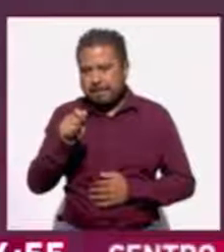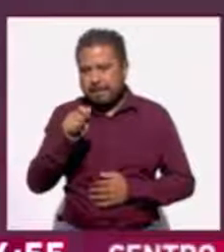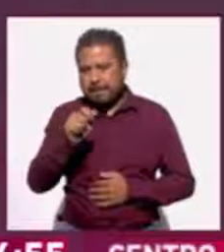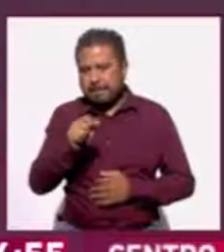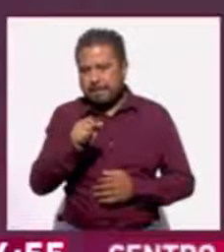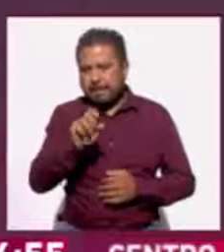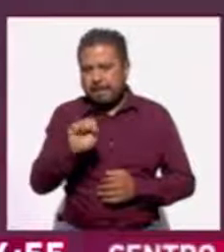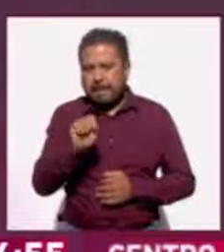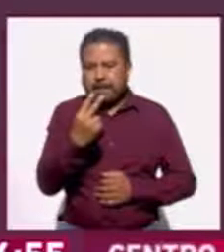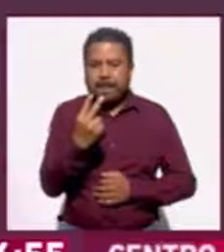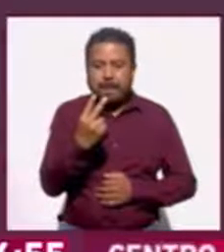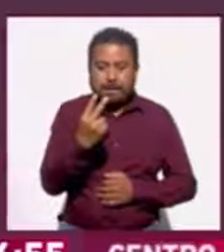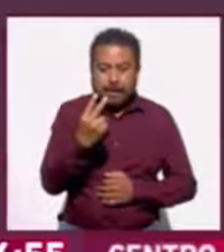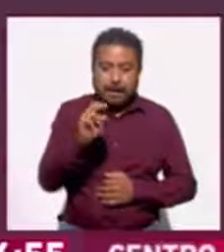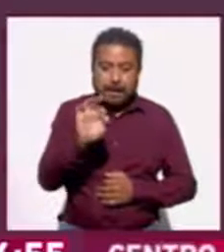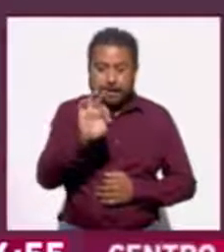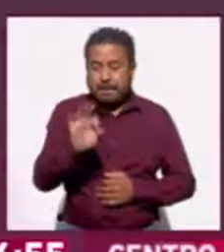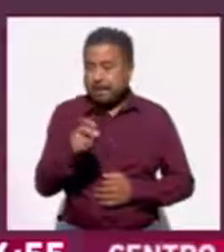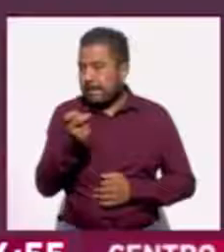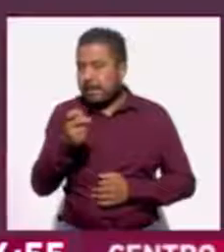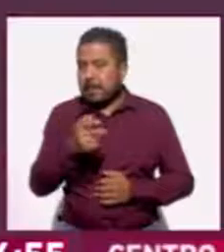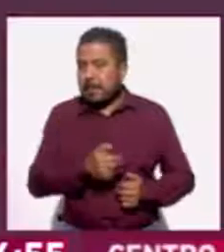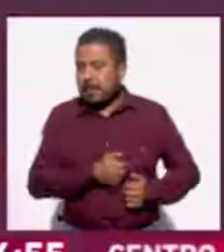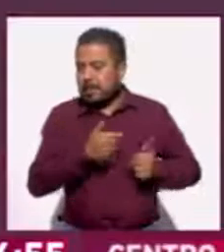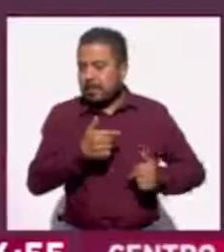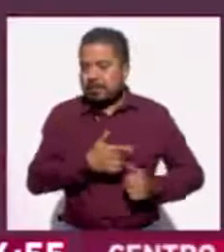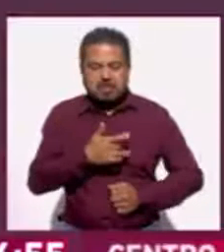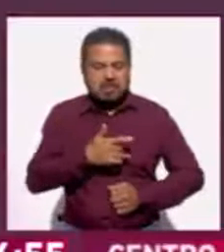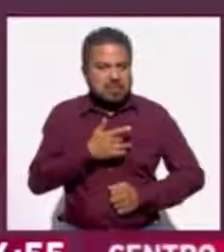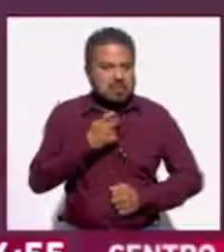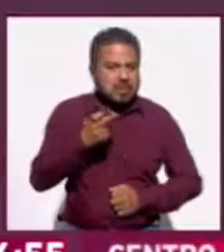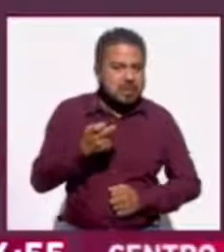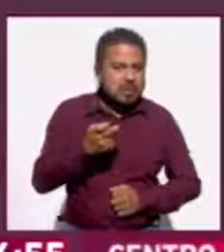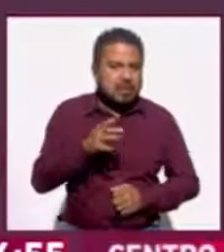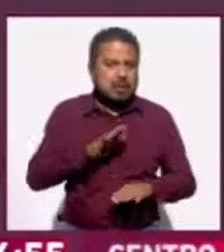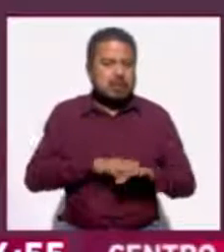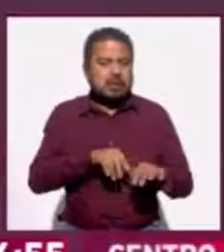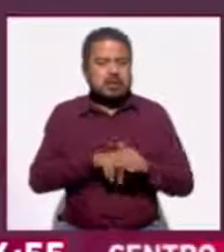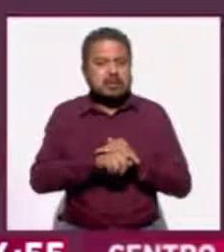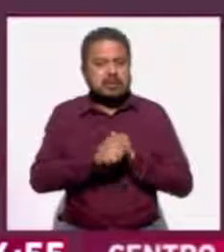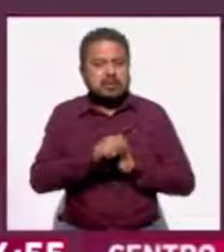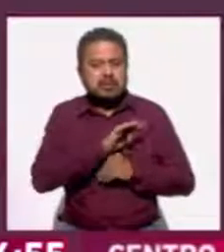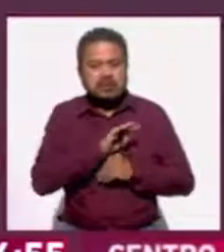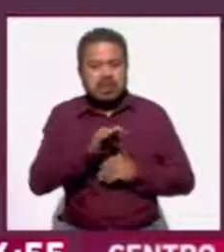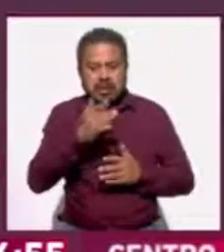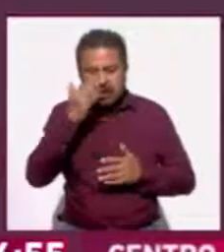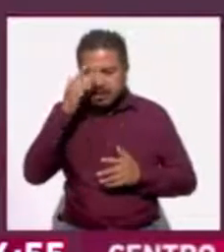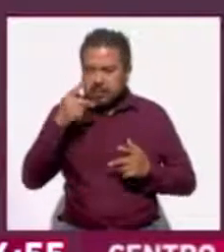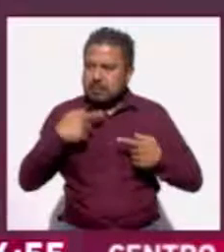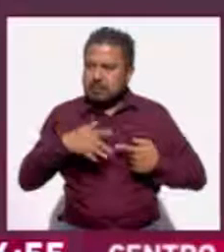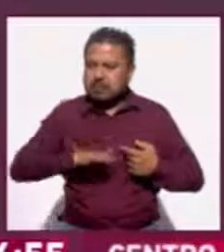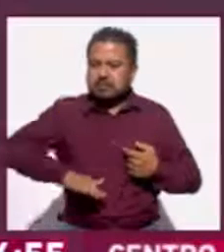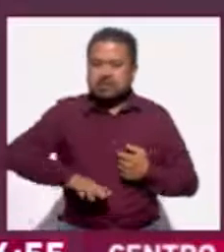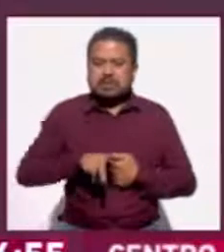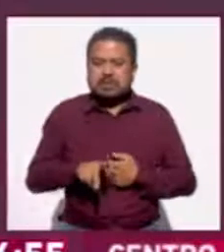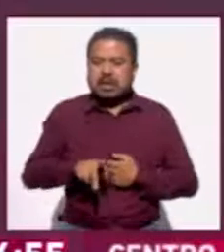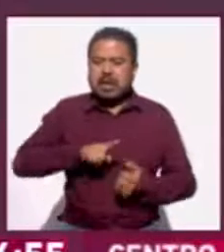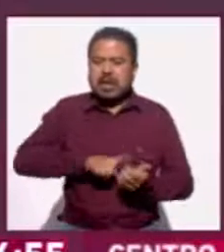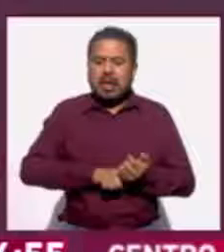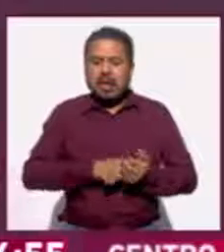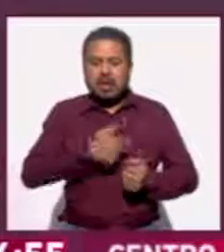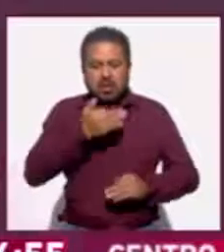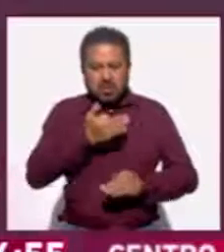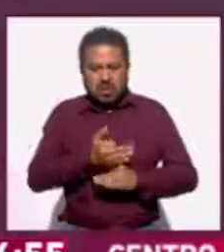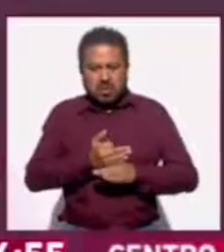20 y 62%. Esto te da la impresión, de que más allá de lo que sepa la ciudadanía, parece que los casos